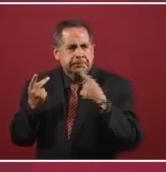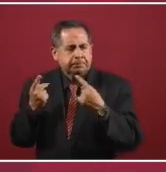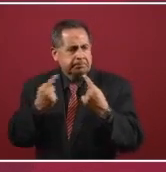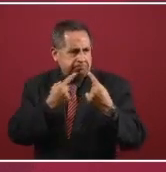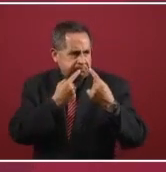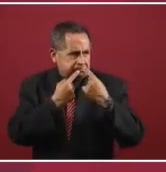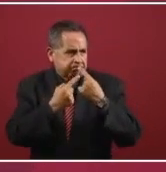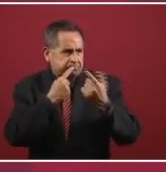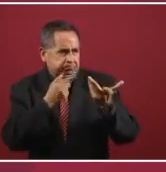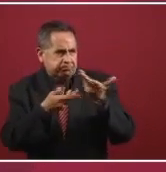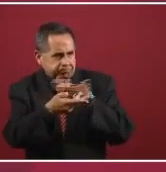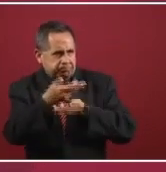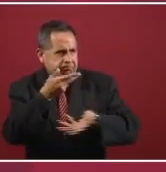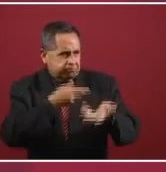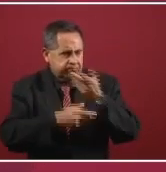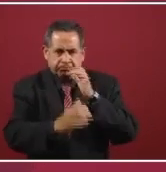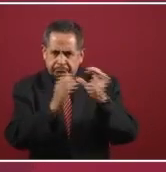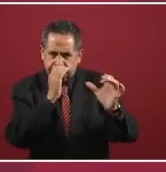entre otras cosas,